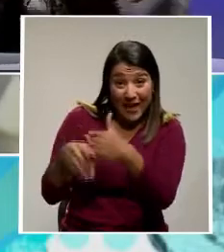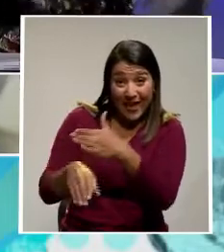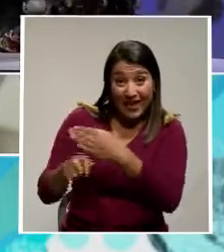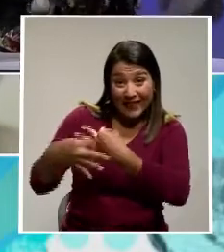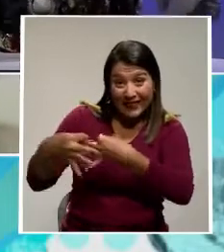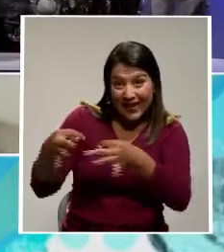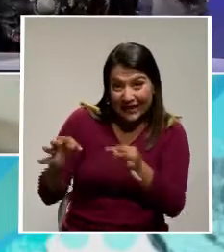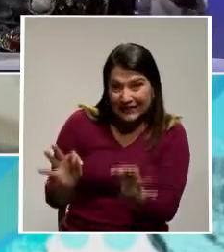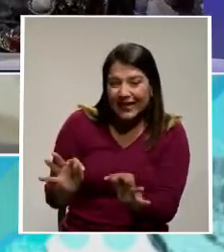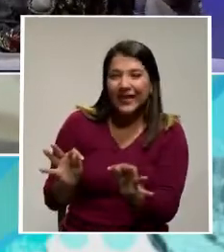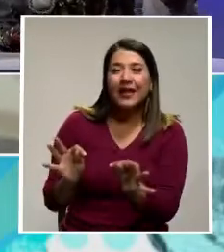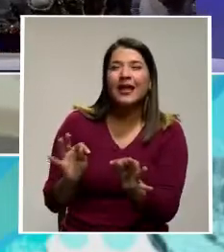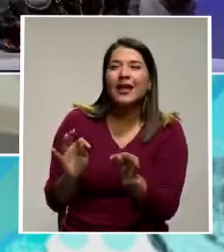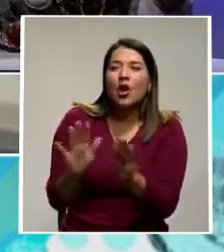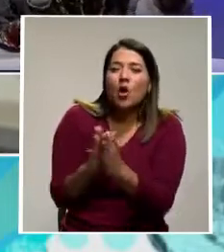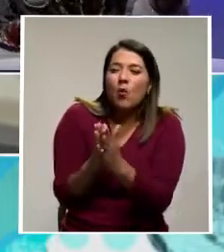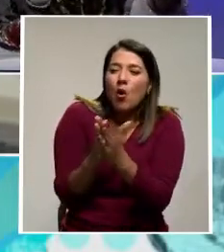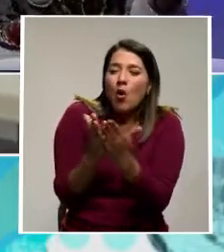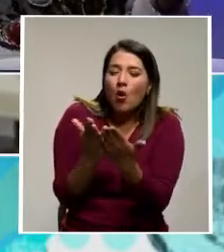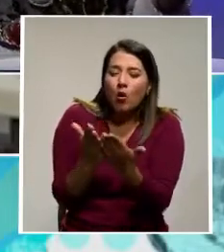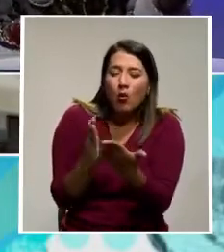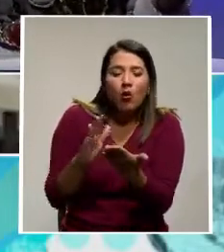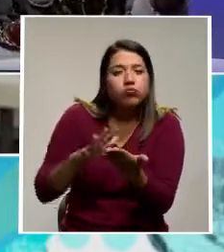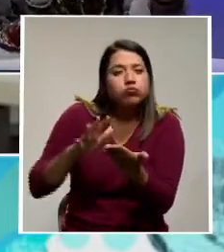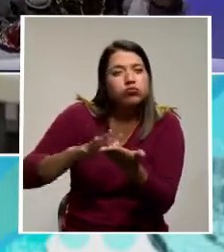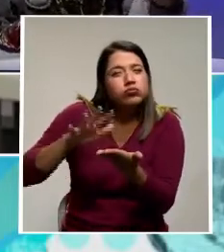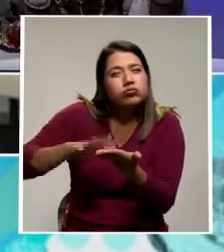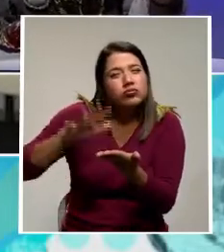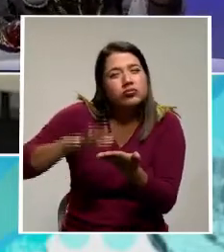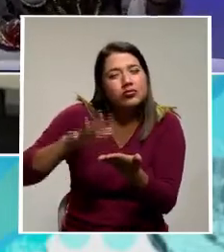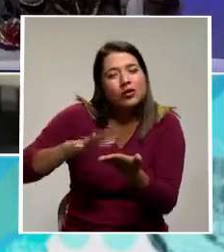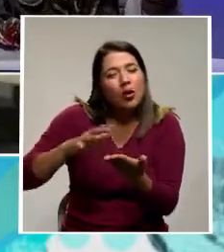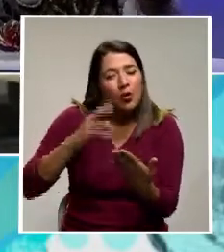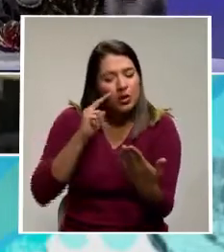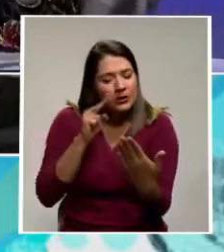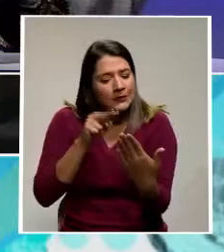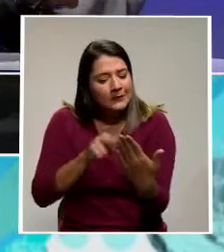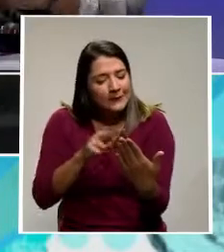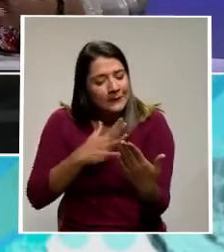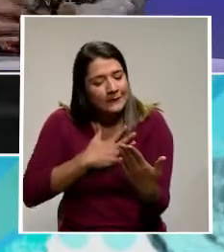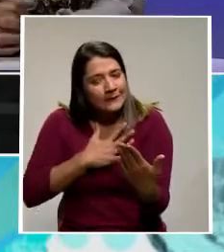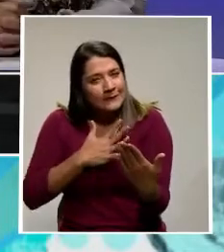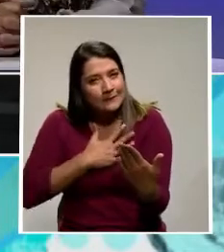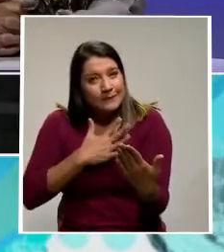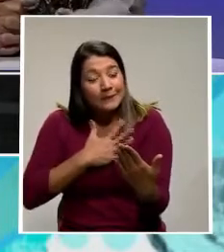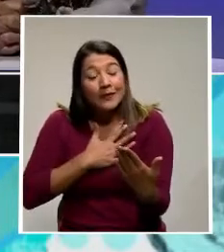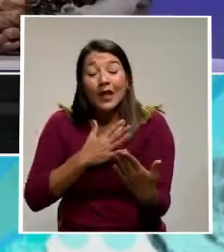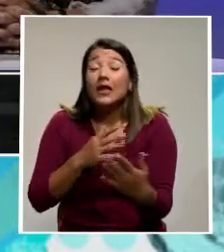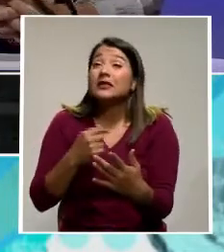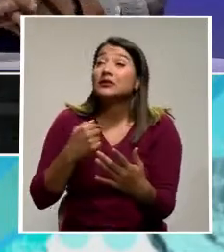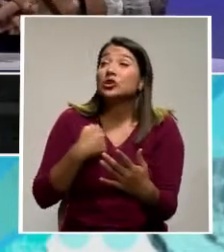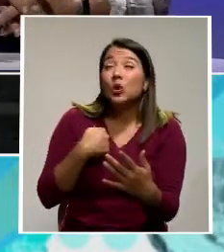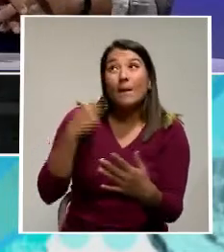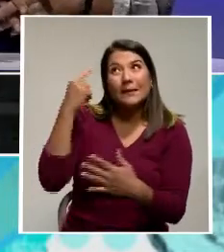me angustiaba, pues no angustiar, pero me preocupaba, me inquietaba, que especialmente las mujeres